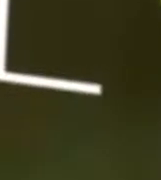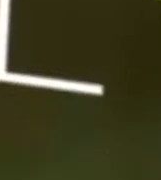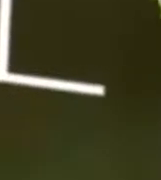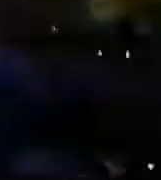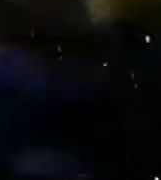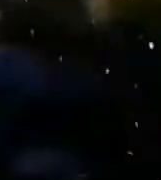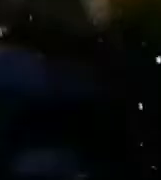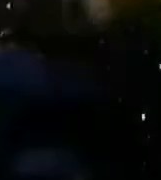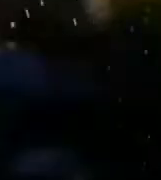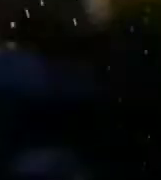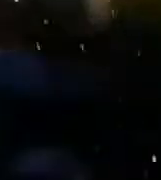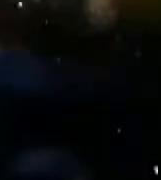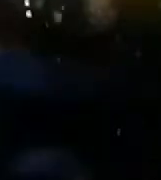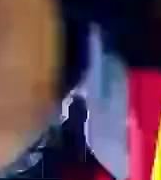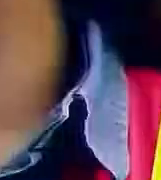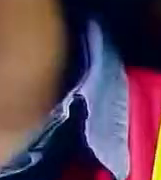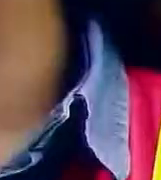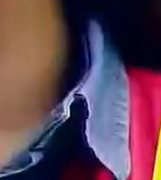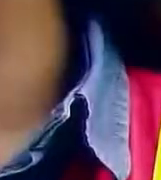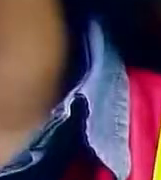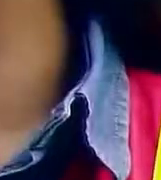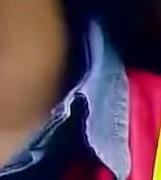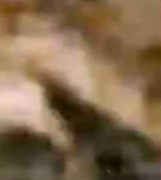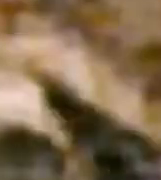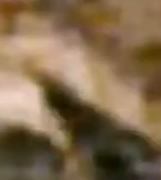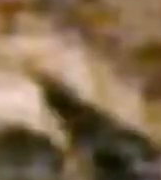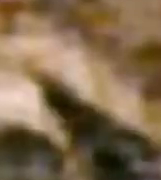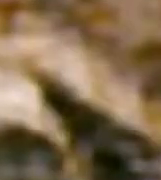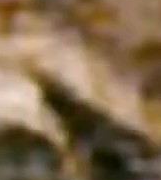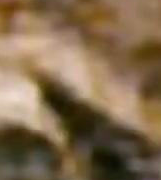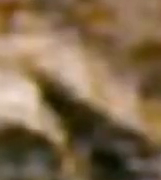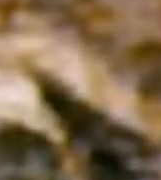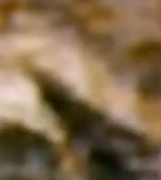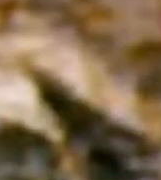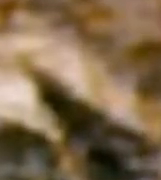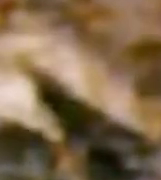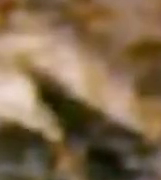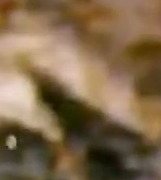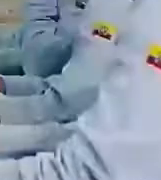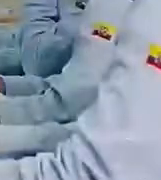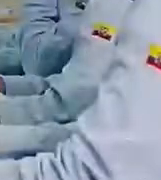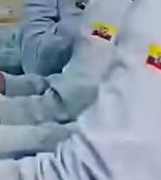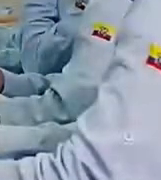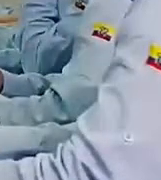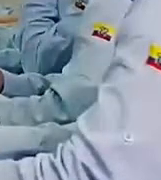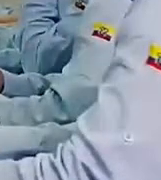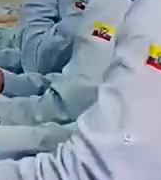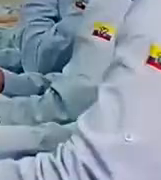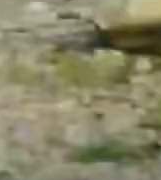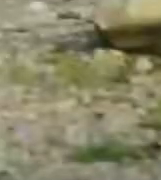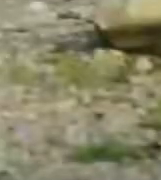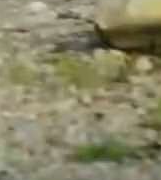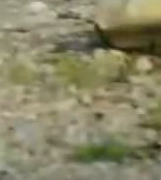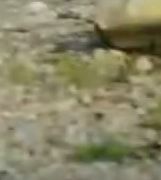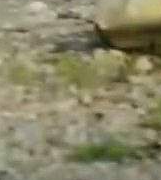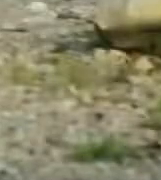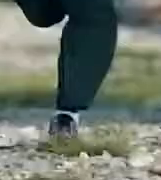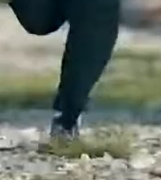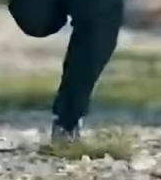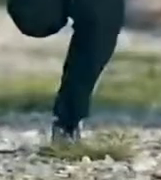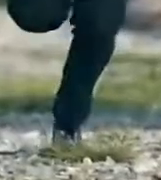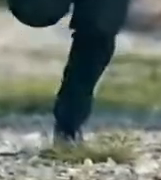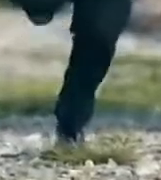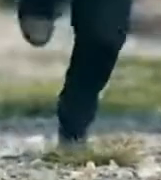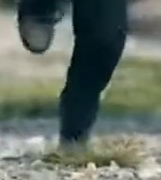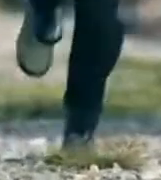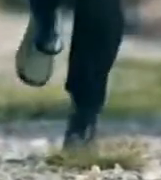Responsabilidad ambiental, sustentable y transparente como el agua. Soy educación, salud